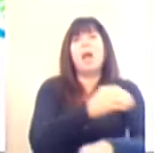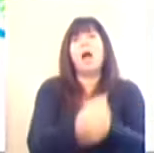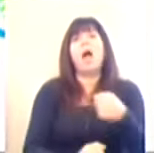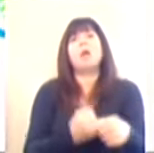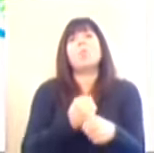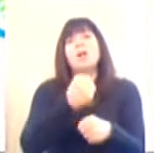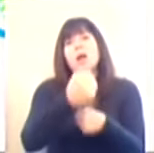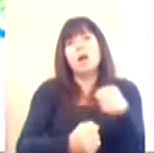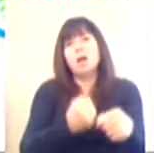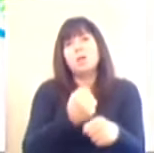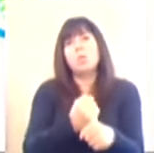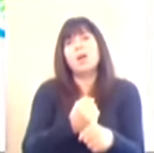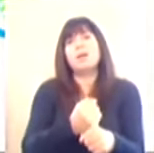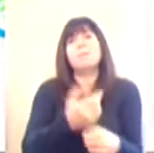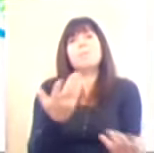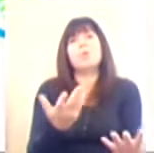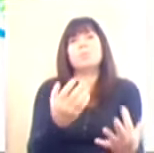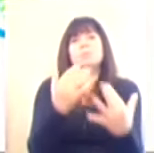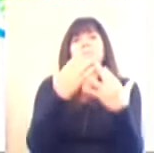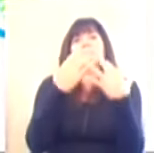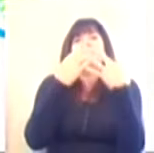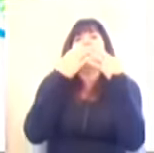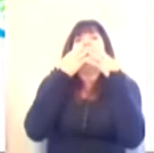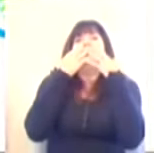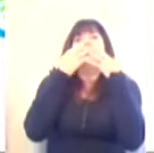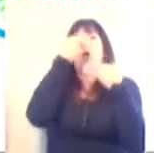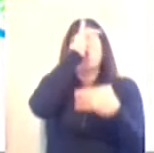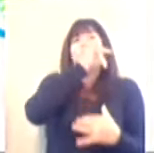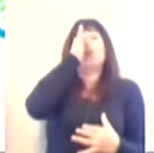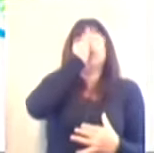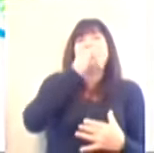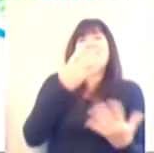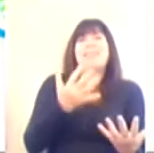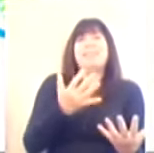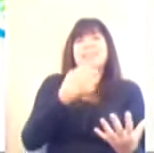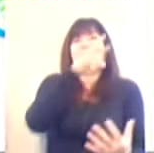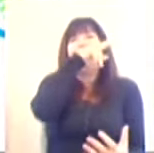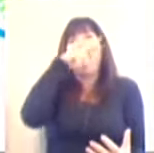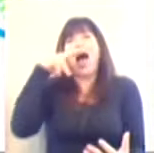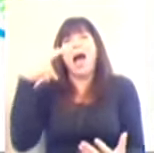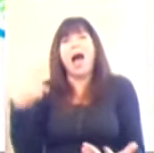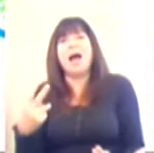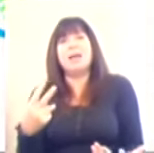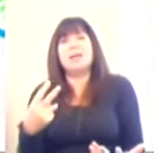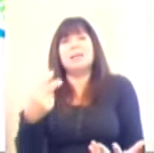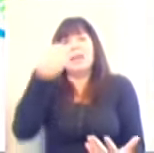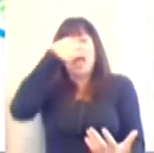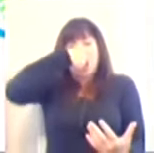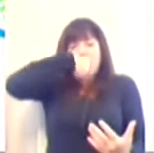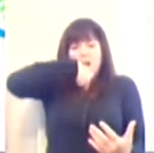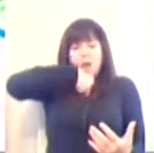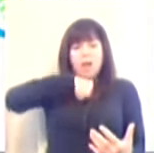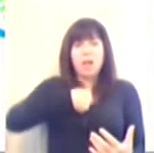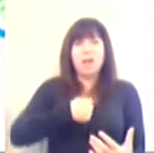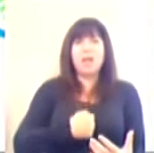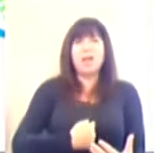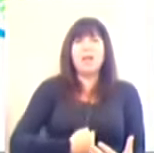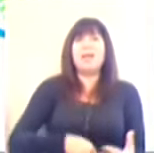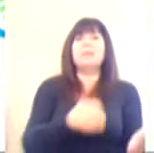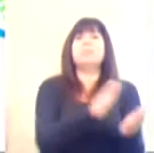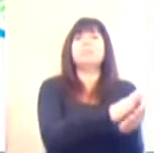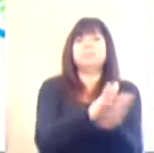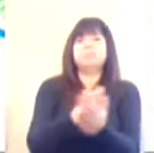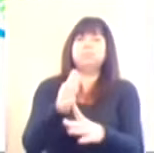efecto de la inhalación de contaminantes del aire que entran al torrente sanguíneo y van produciendo estas muertes